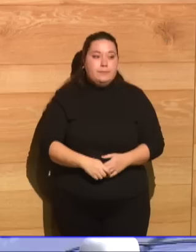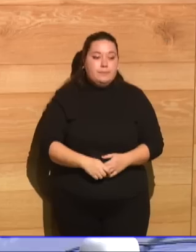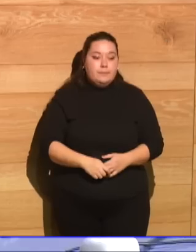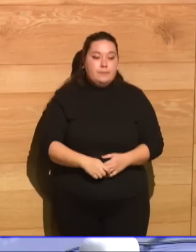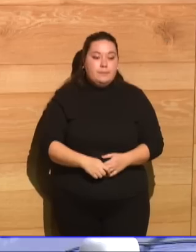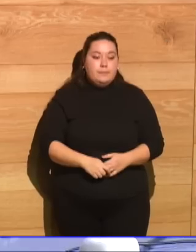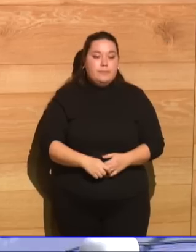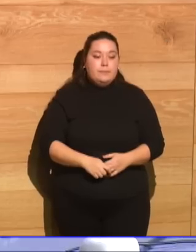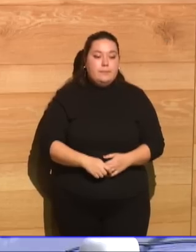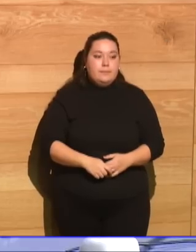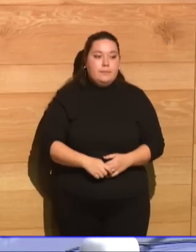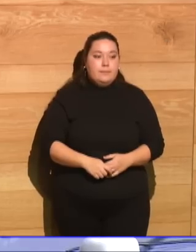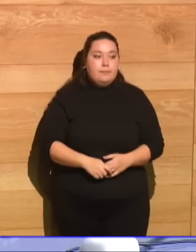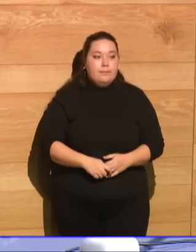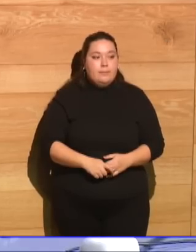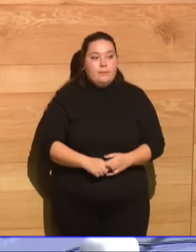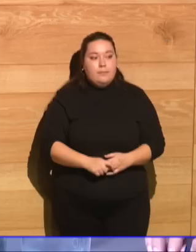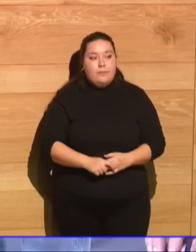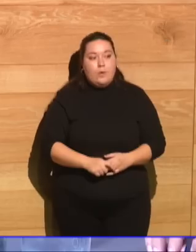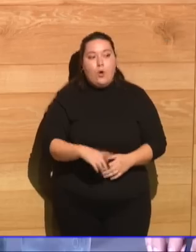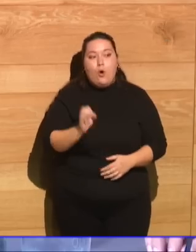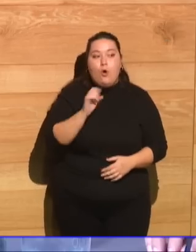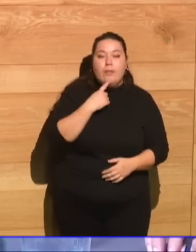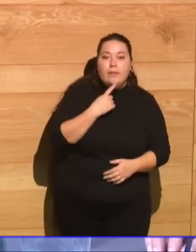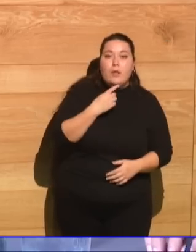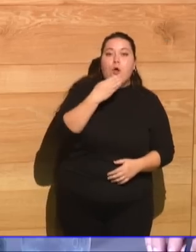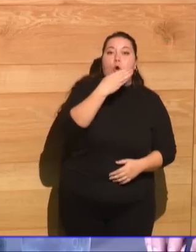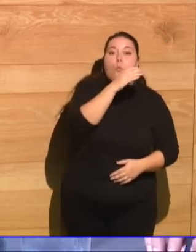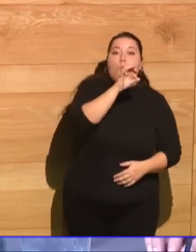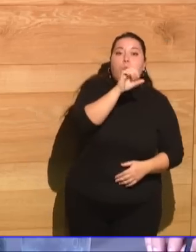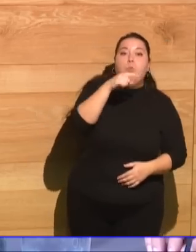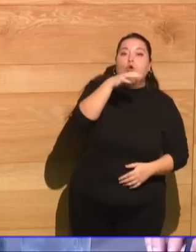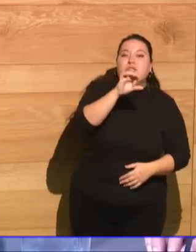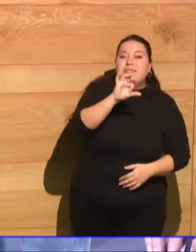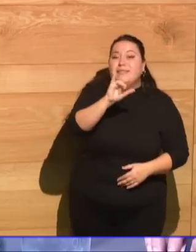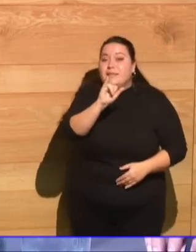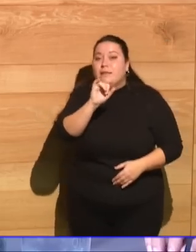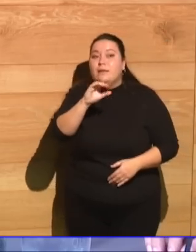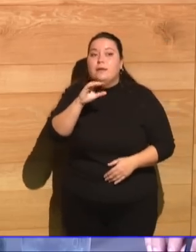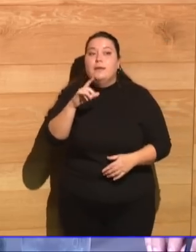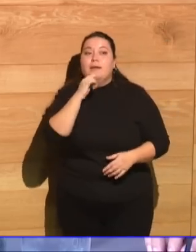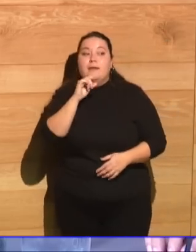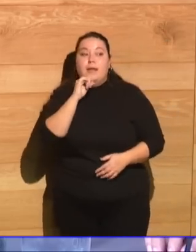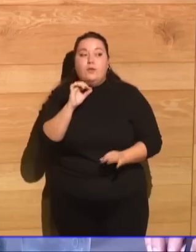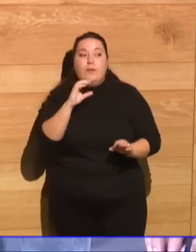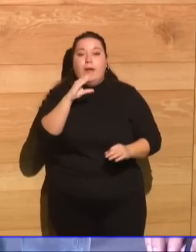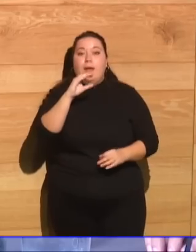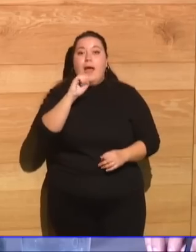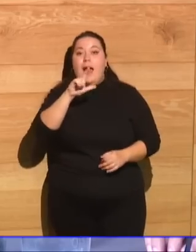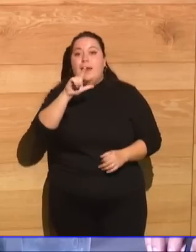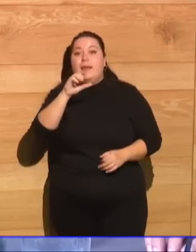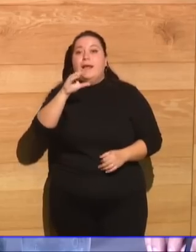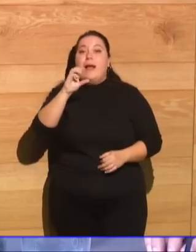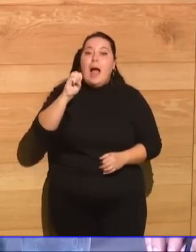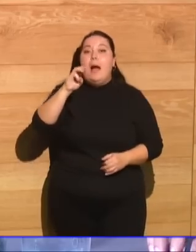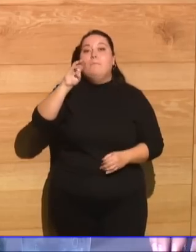No. ¿Cómo que no? O pronuncias Bugsy Malone, nieto de Al Capone, o Bugsy Malone, nieto de Al Capone.